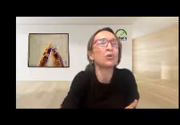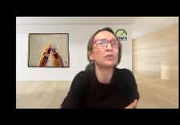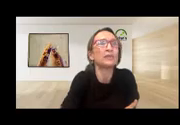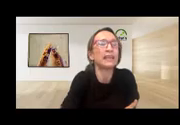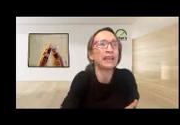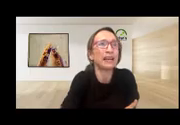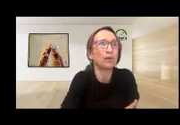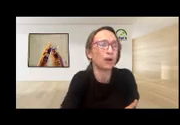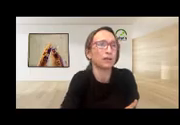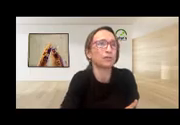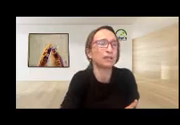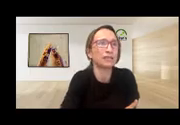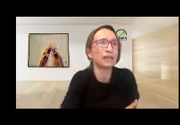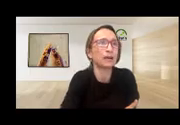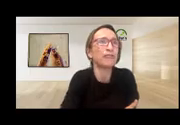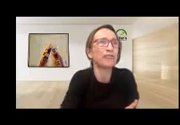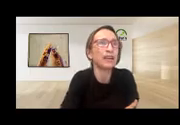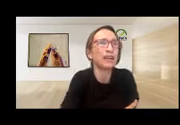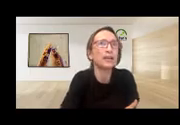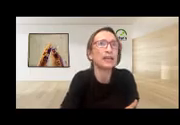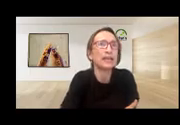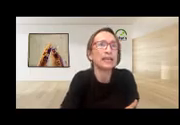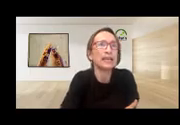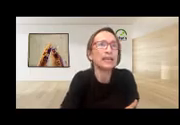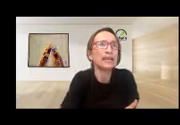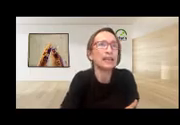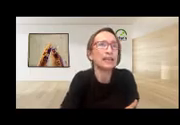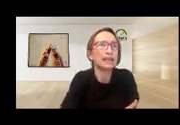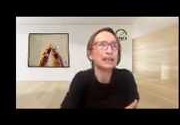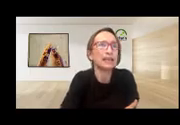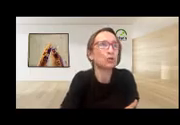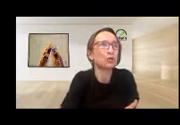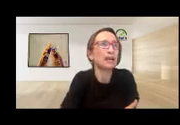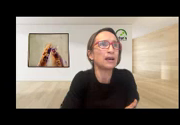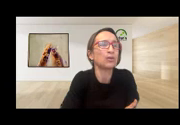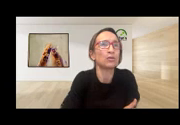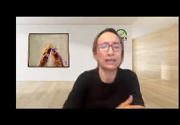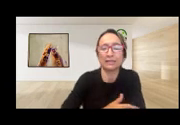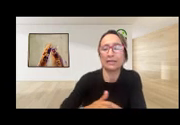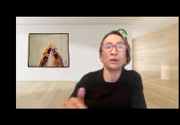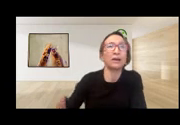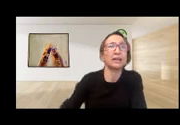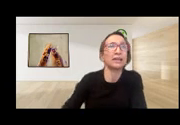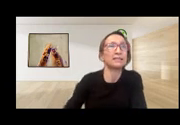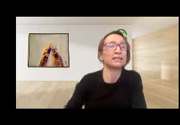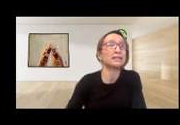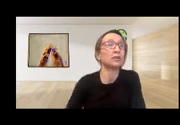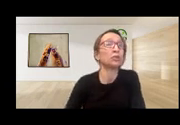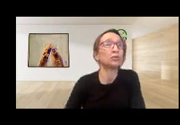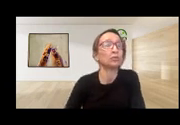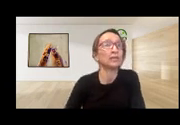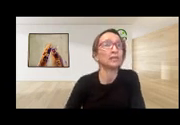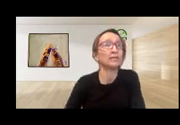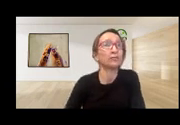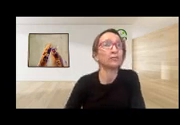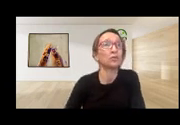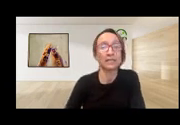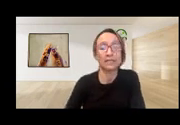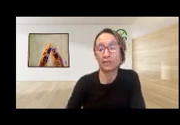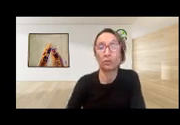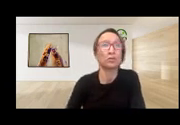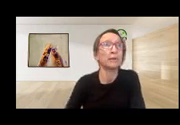al lado del agua, o sea, estaba el río y justo al lado estaba este sitio